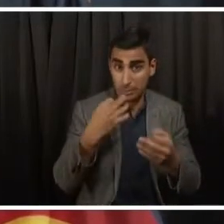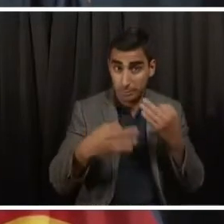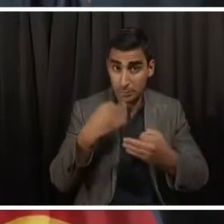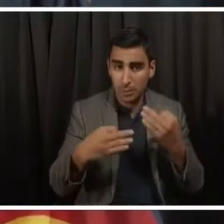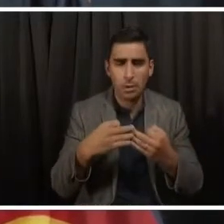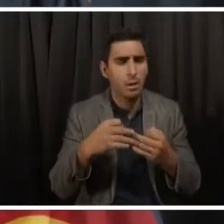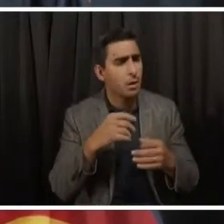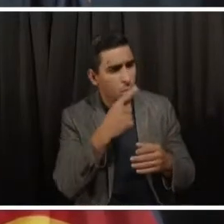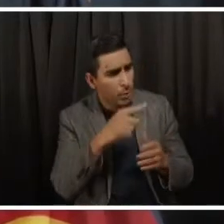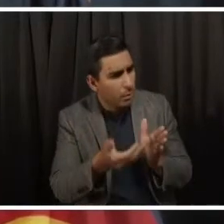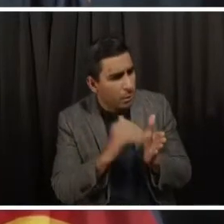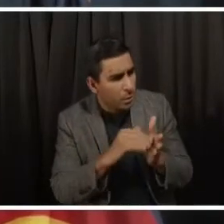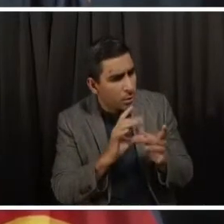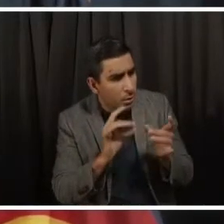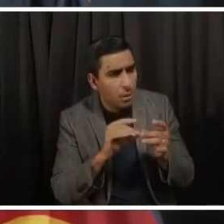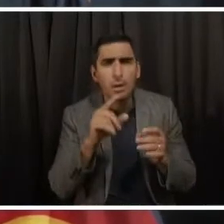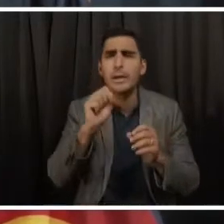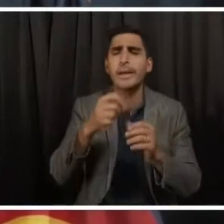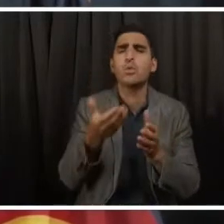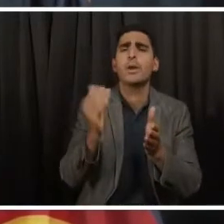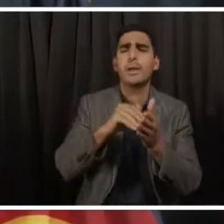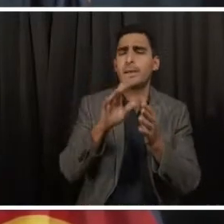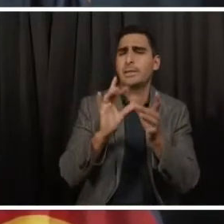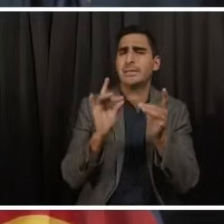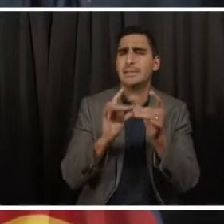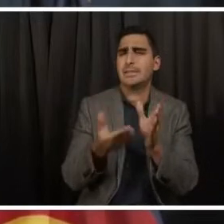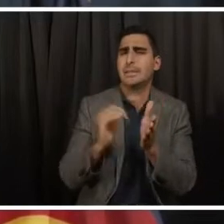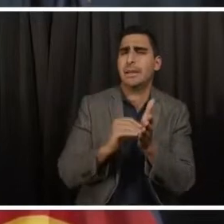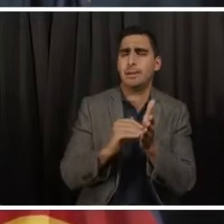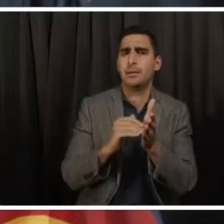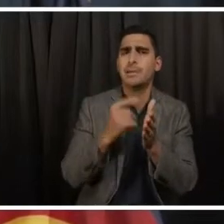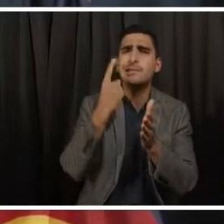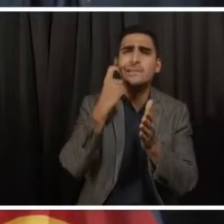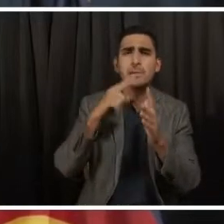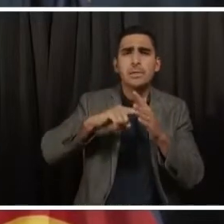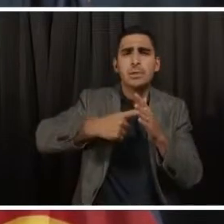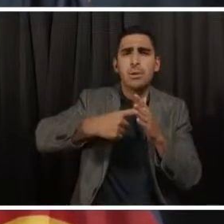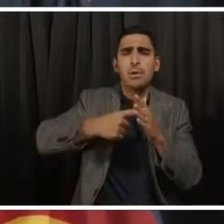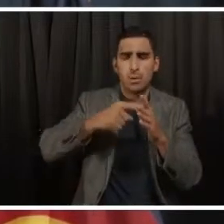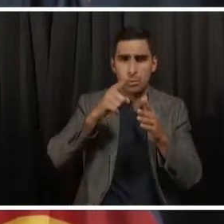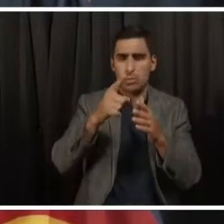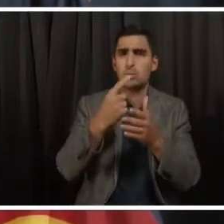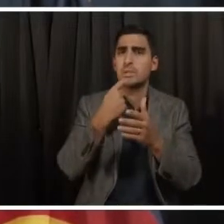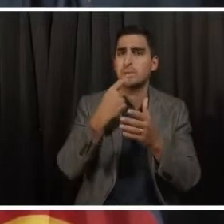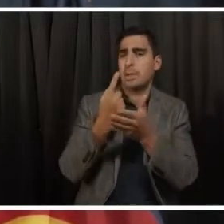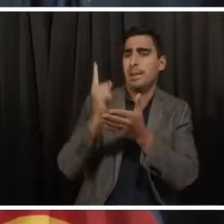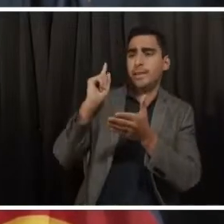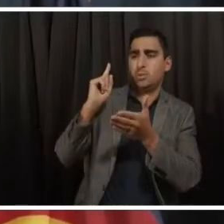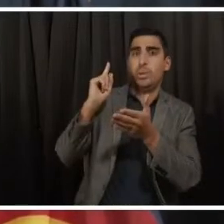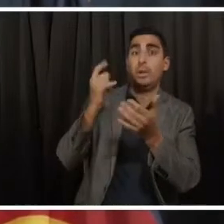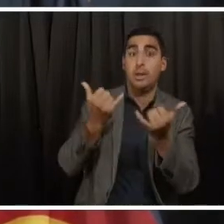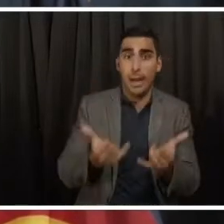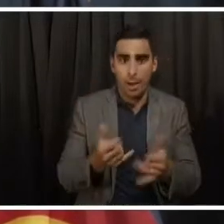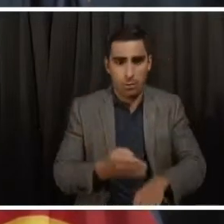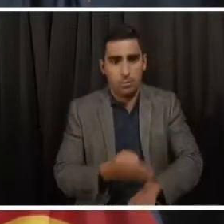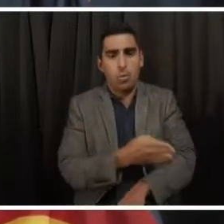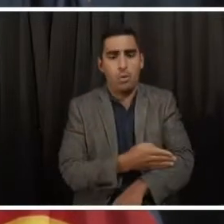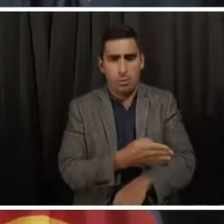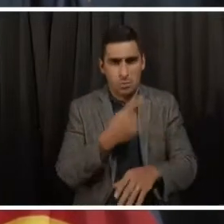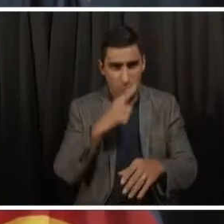¿Otra vez, por favor? Si podría repetir nuevamente lo del principio que mencionó el update de last week a esta